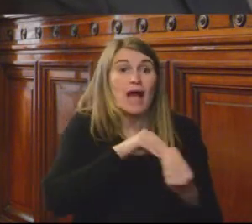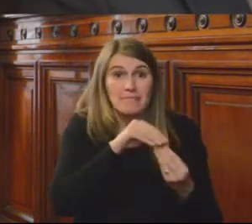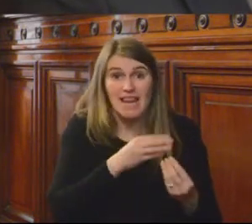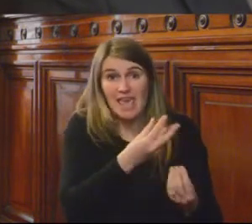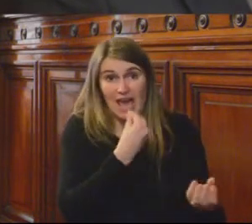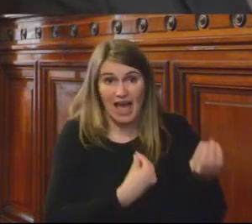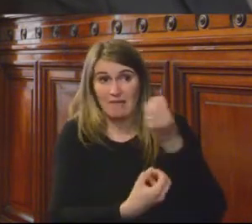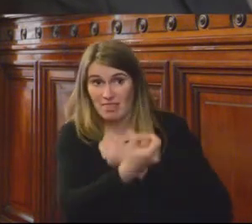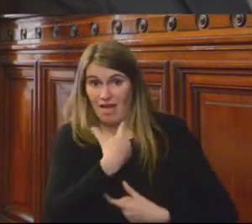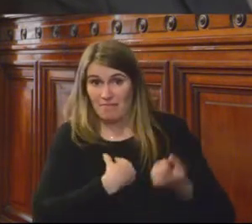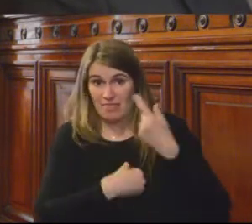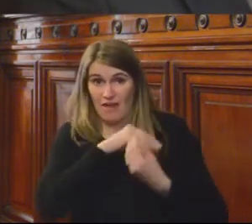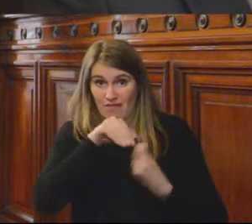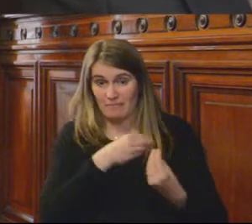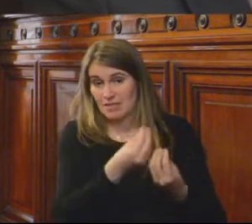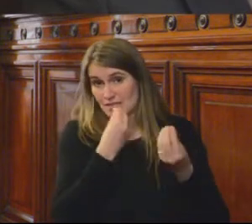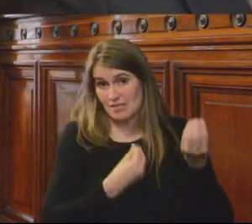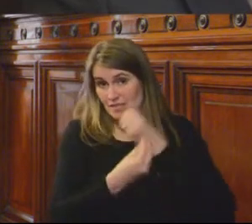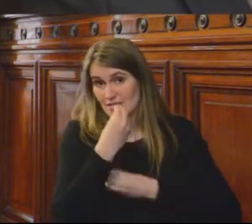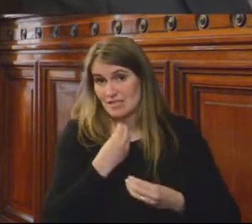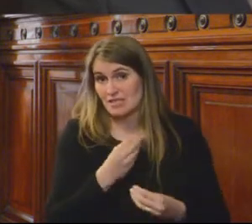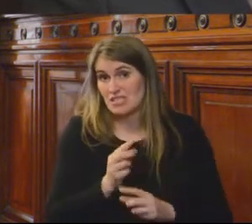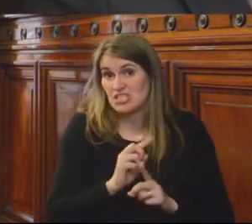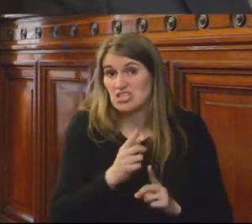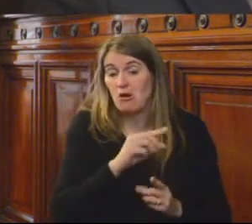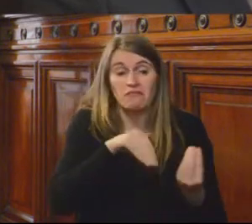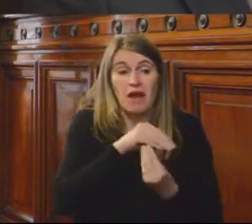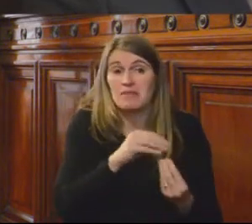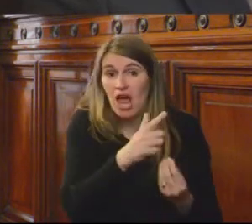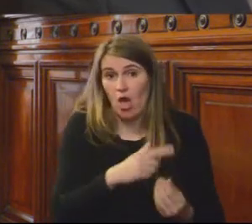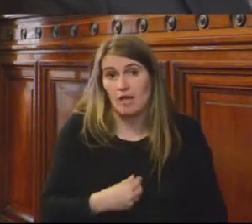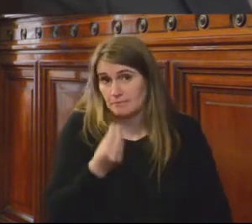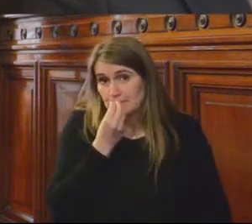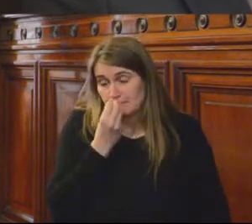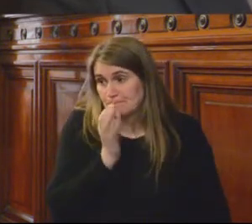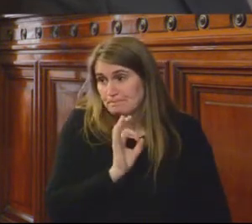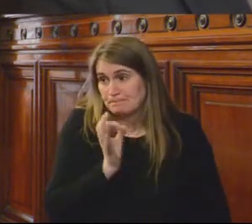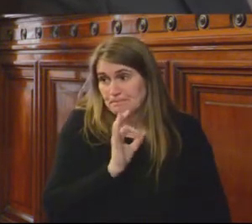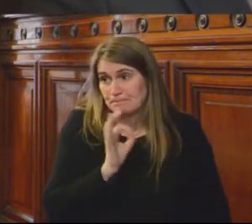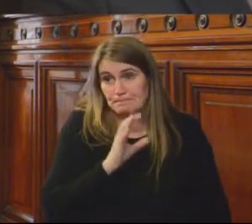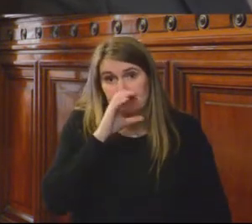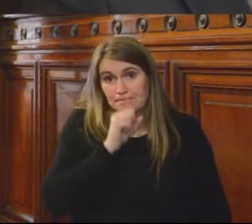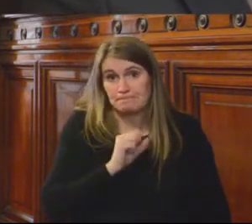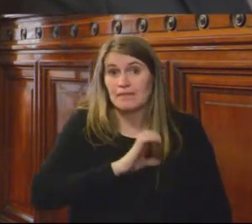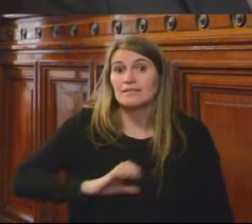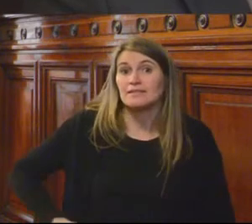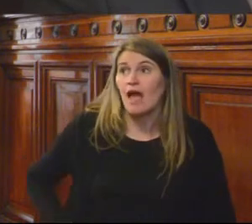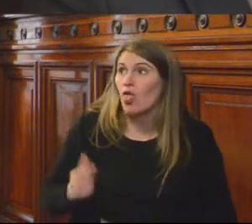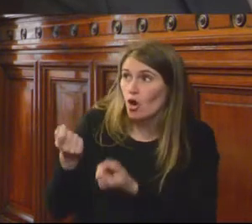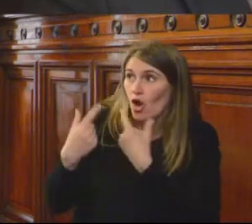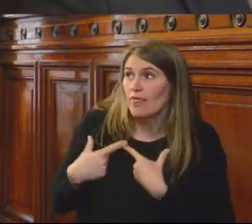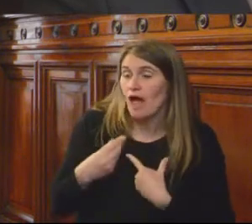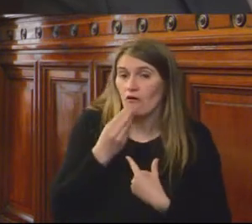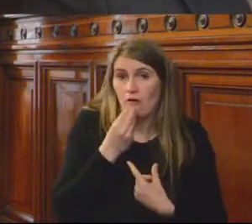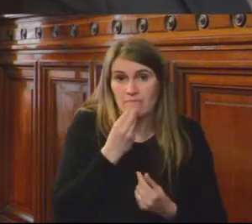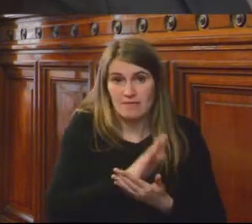llevarle a las personas que están ahí recluidas, tan sencillo como que no comen, porque el Estado no les proporciona comida a